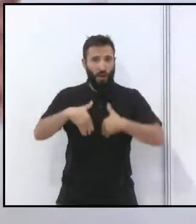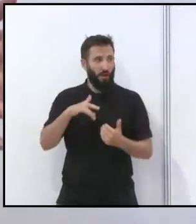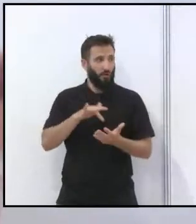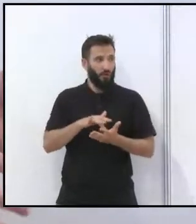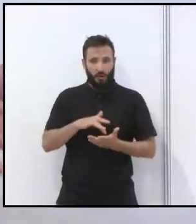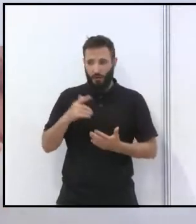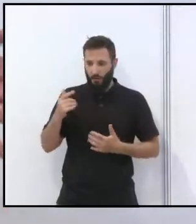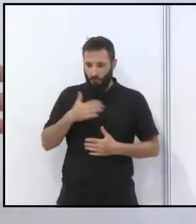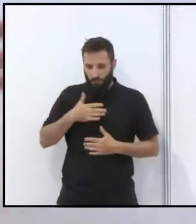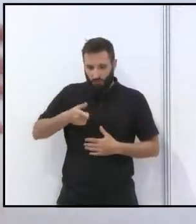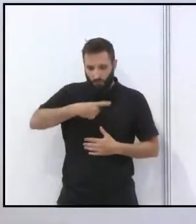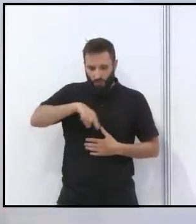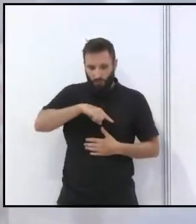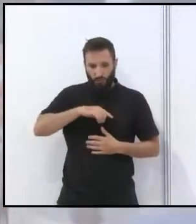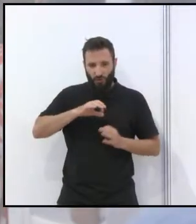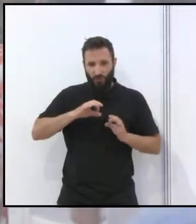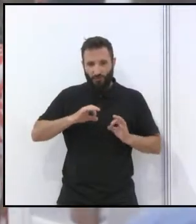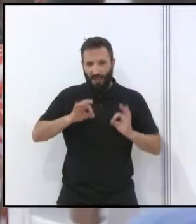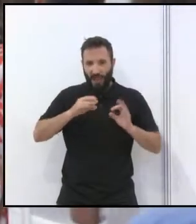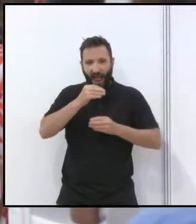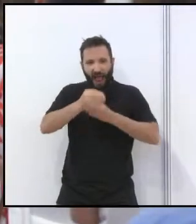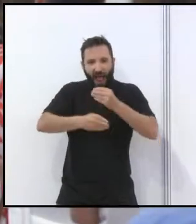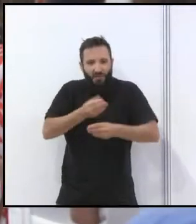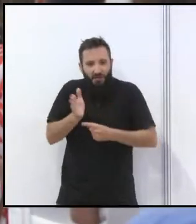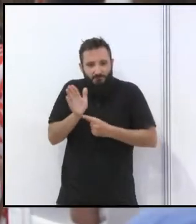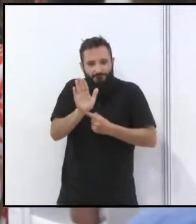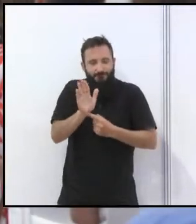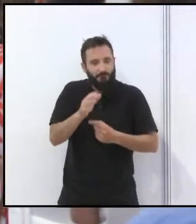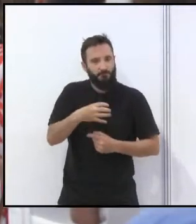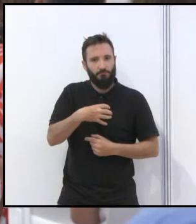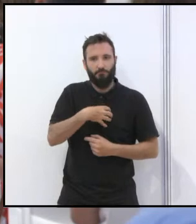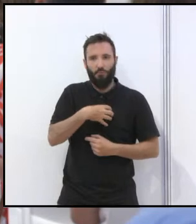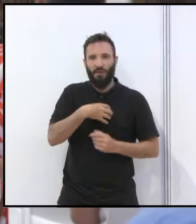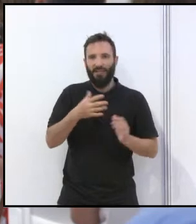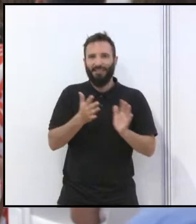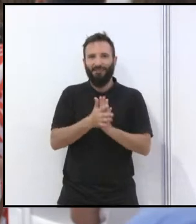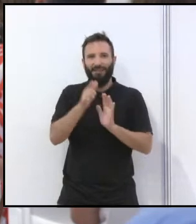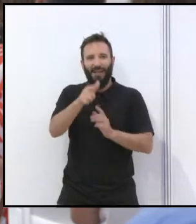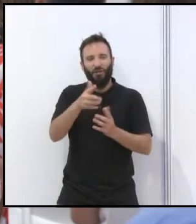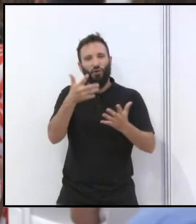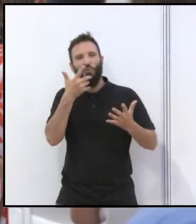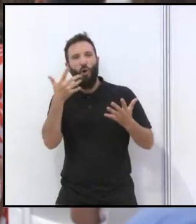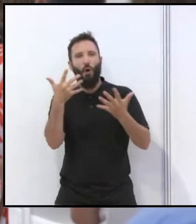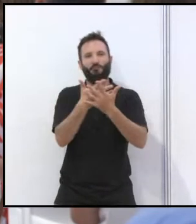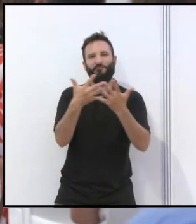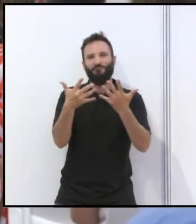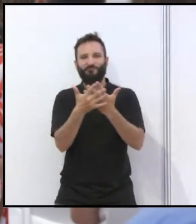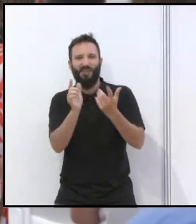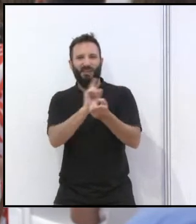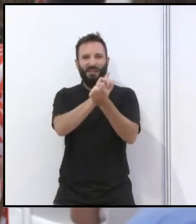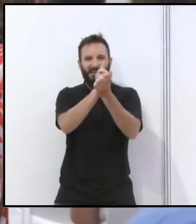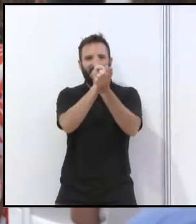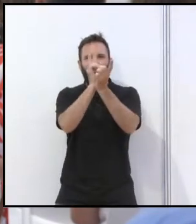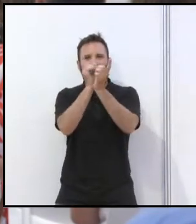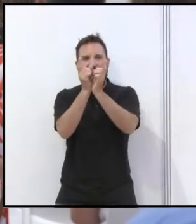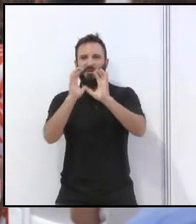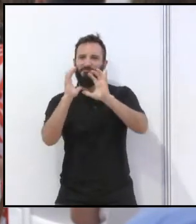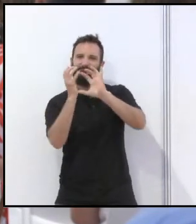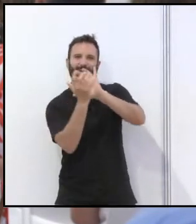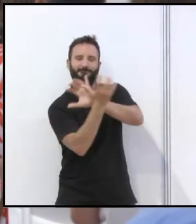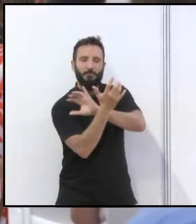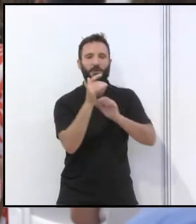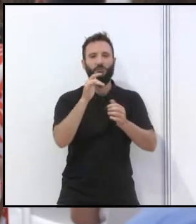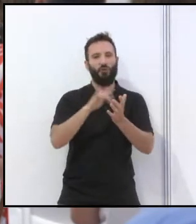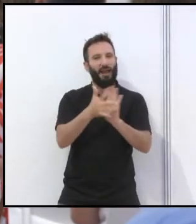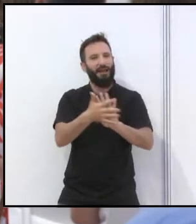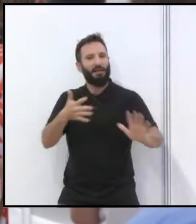pautar un acto con tres personas, ¿no? Tiene que ver con ser mutante, con mutar, con traducirnos, con ser rápidos. Entonces,